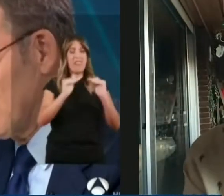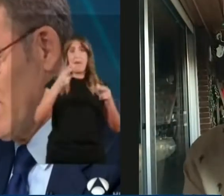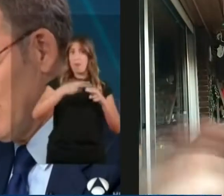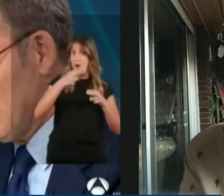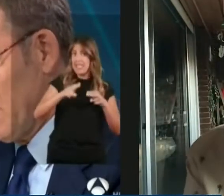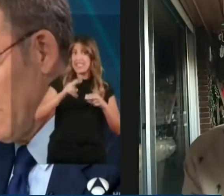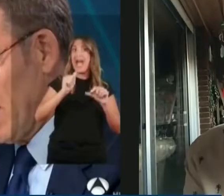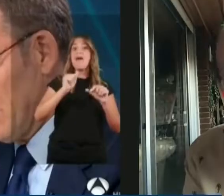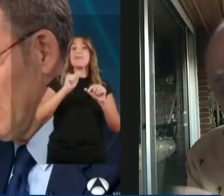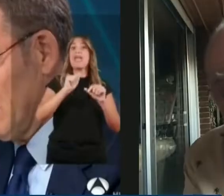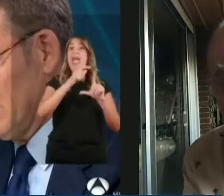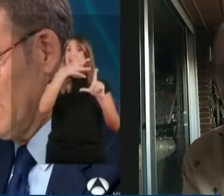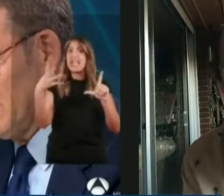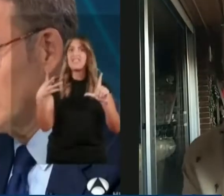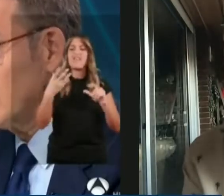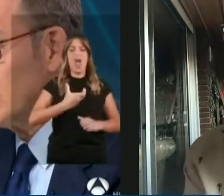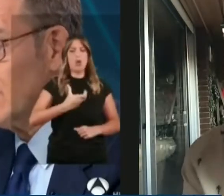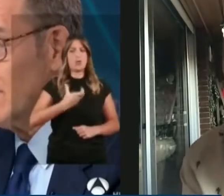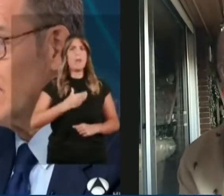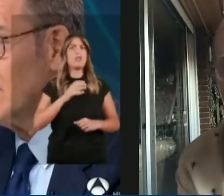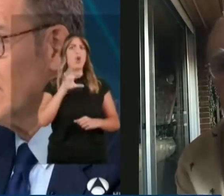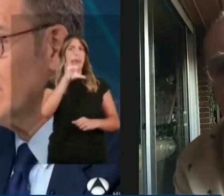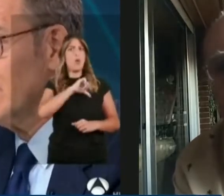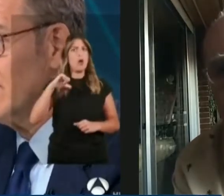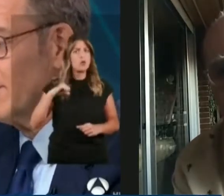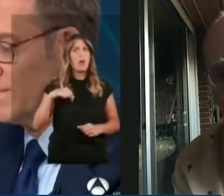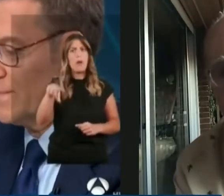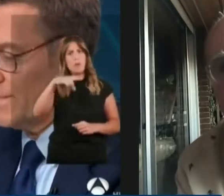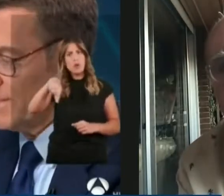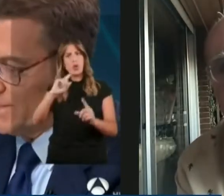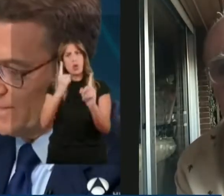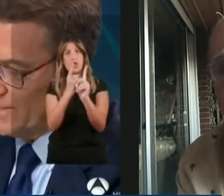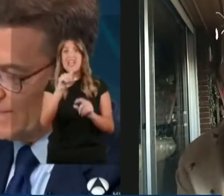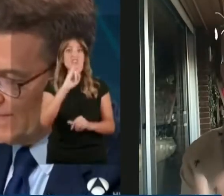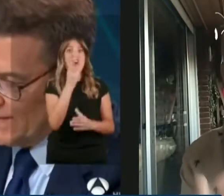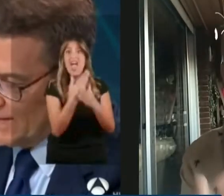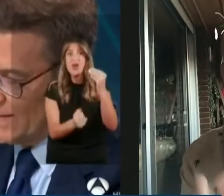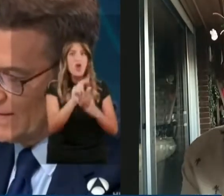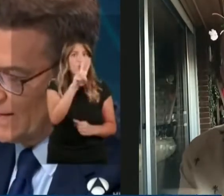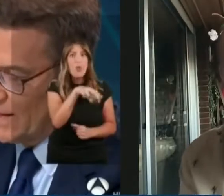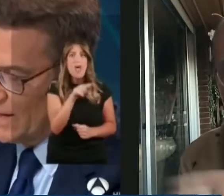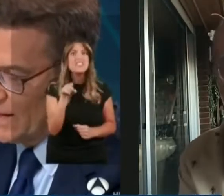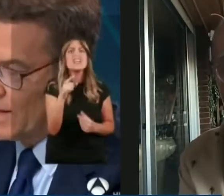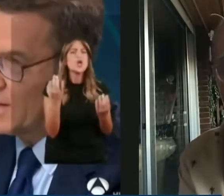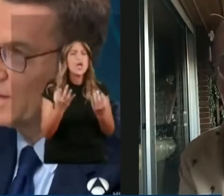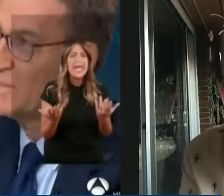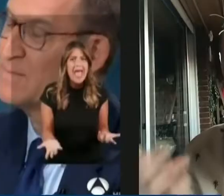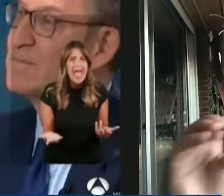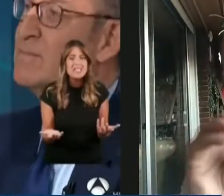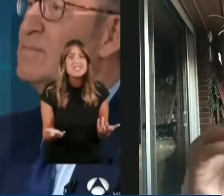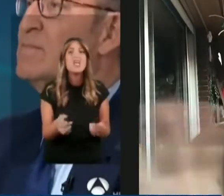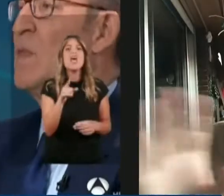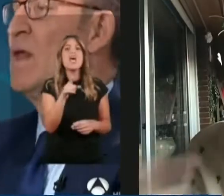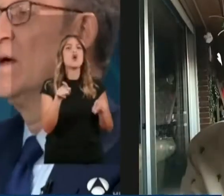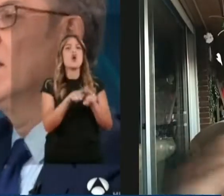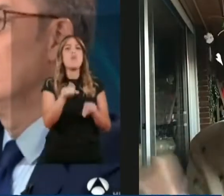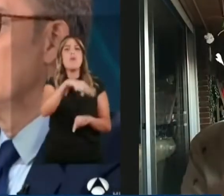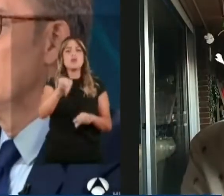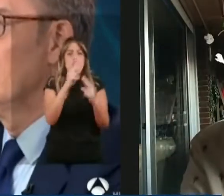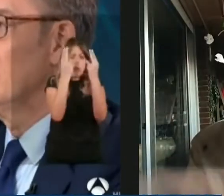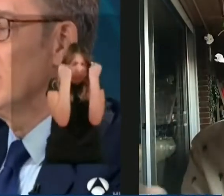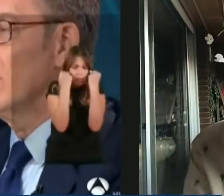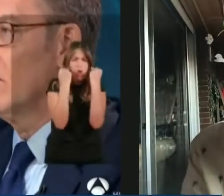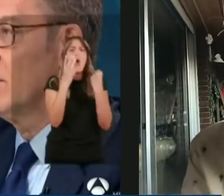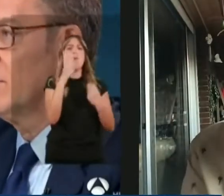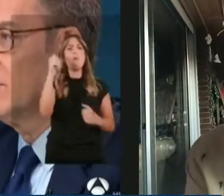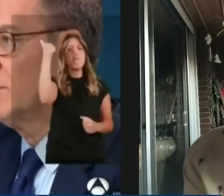la factura, por la fortuna, económicamente débiles también, como ocurre en otros lugares con opciones